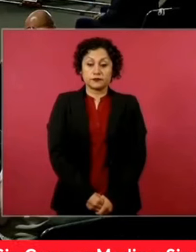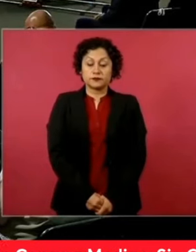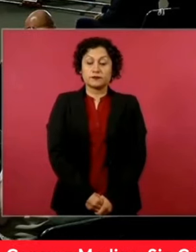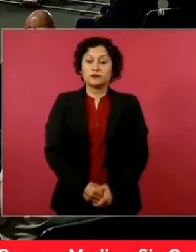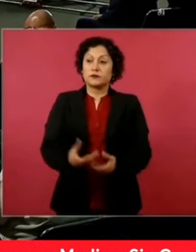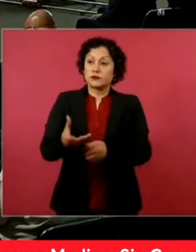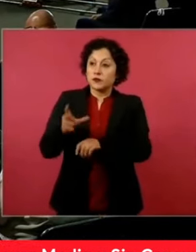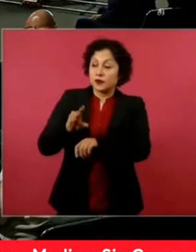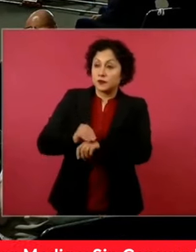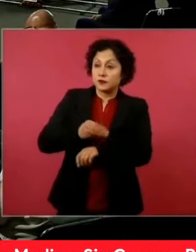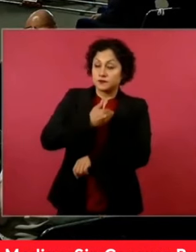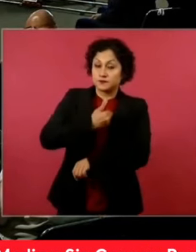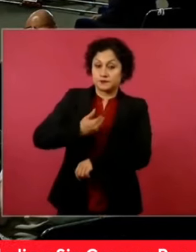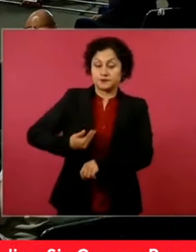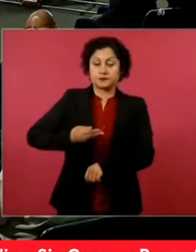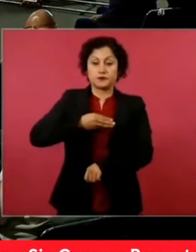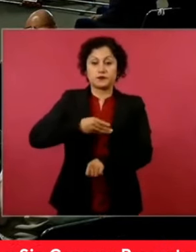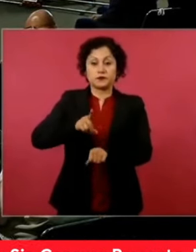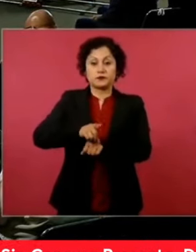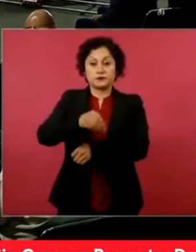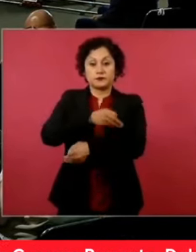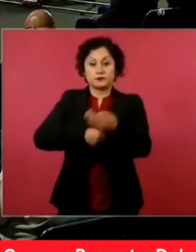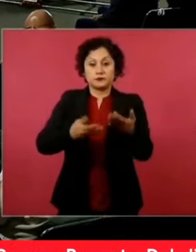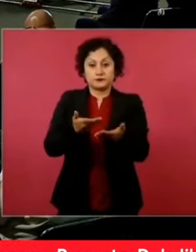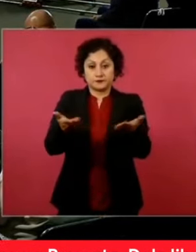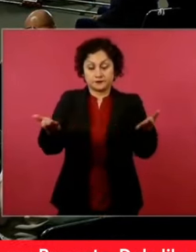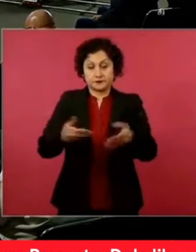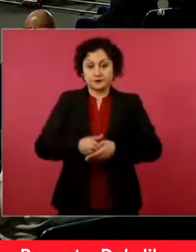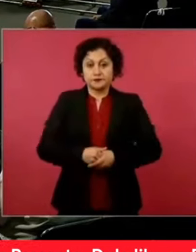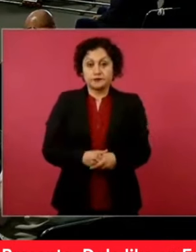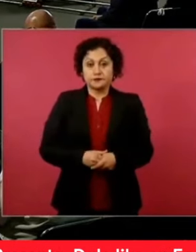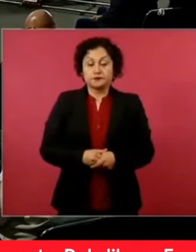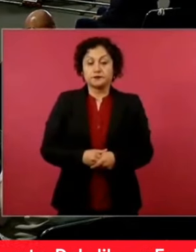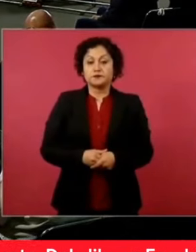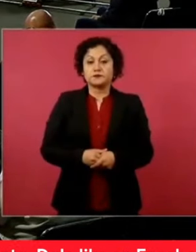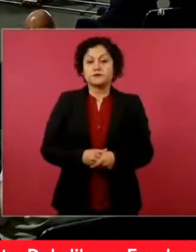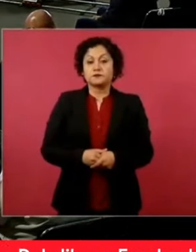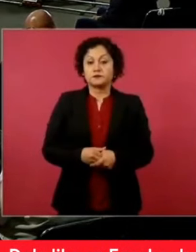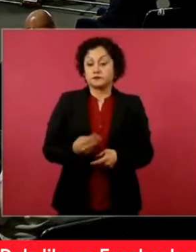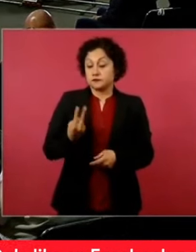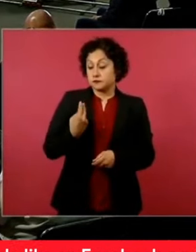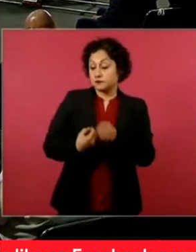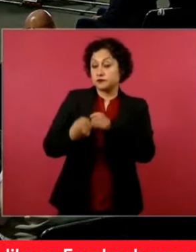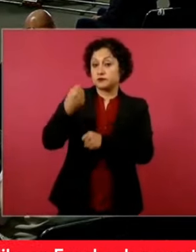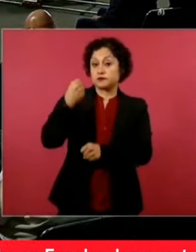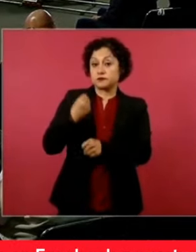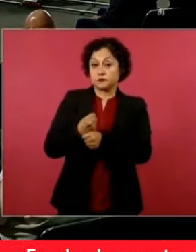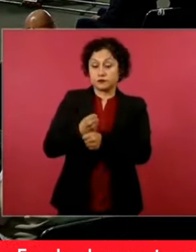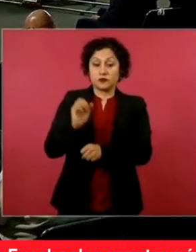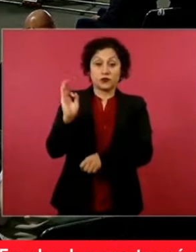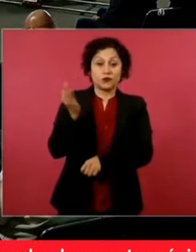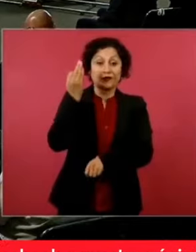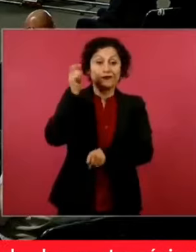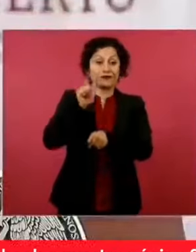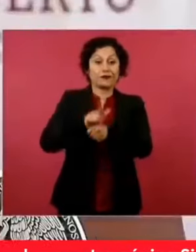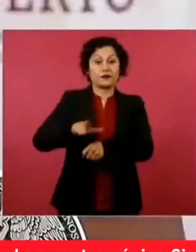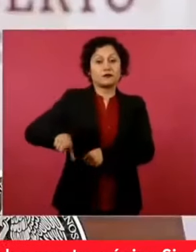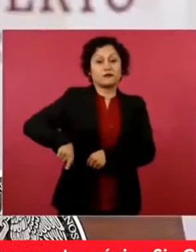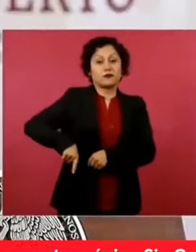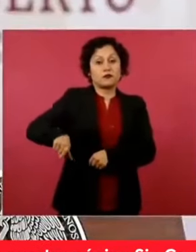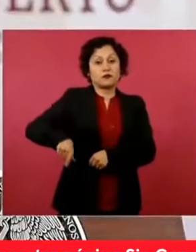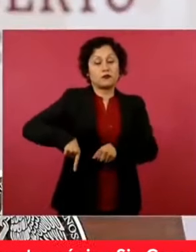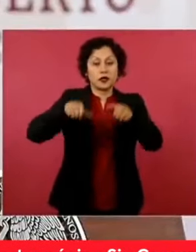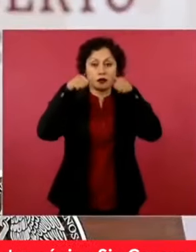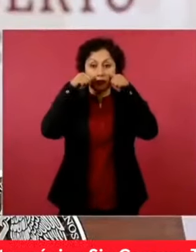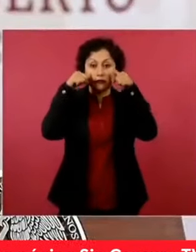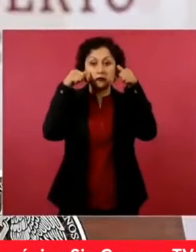Permiso, señor presidente. Buenos días a todos y a todas. Hace 2 años que el gobierno federal participa más activamente en el